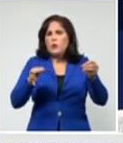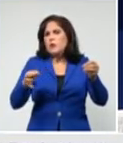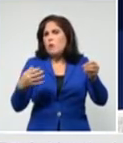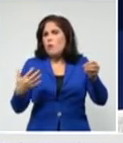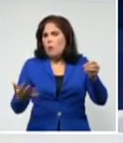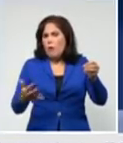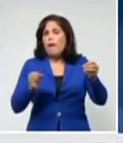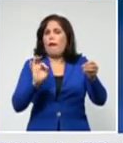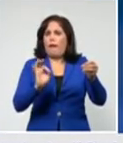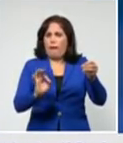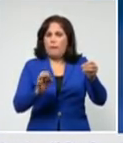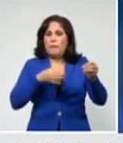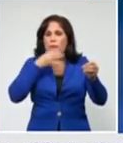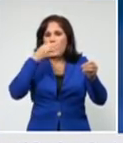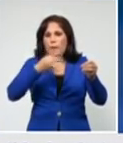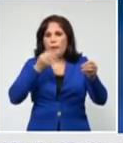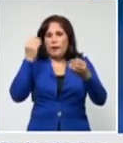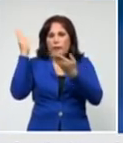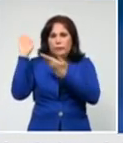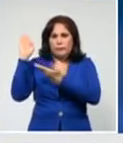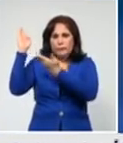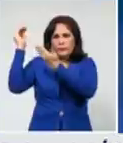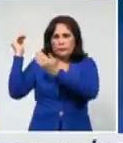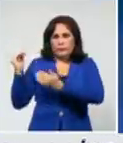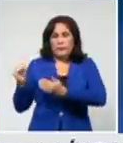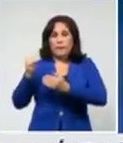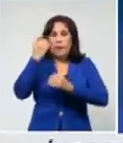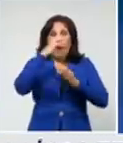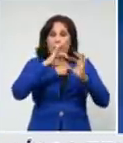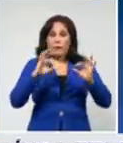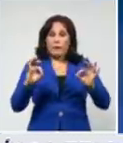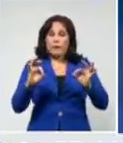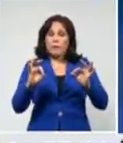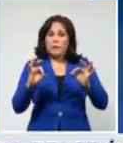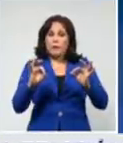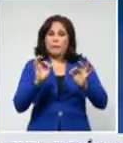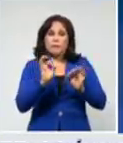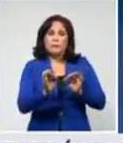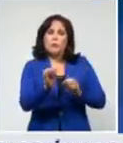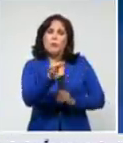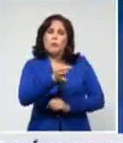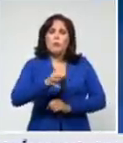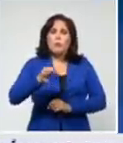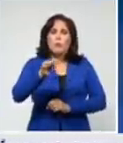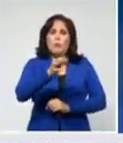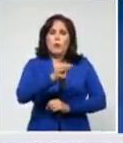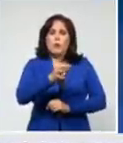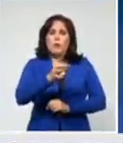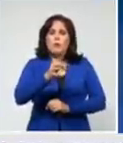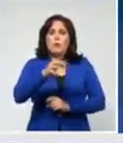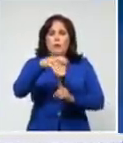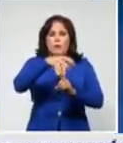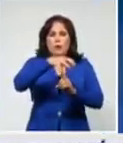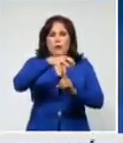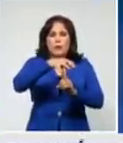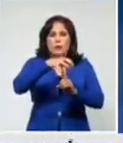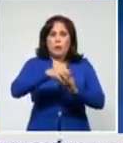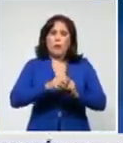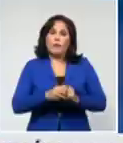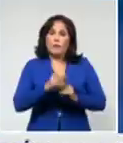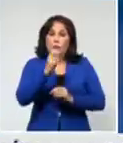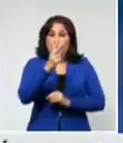que de Artemisa el caso es del municipio de San Cristóbal. Los 2